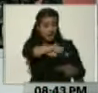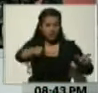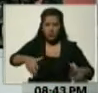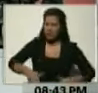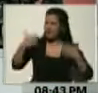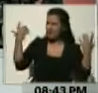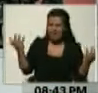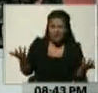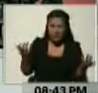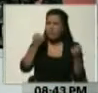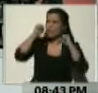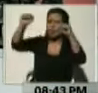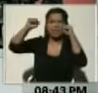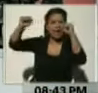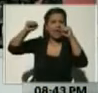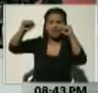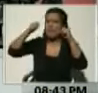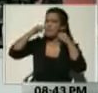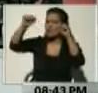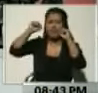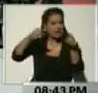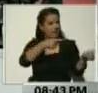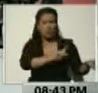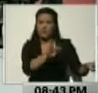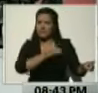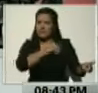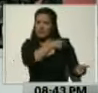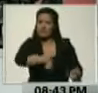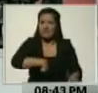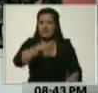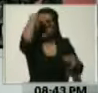del jefe del imperio y se tuvieron que encerrar por allá.